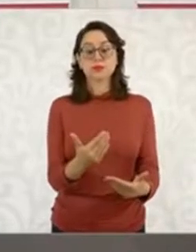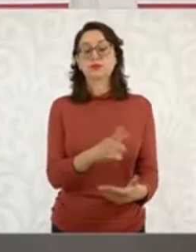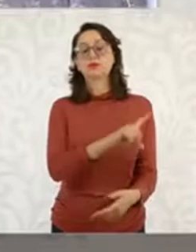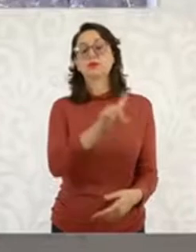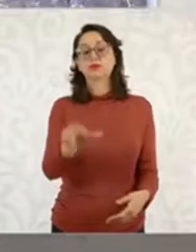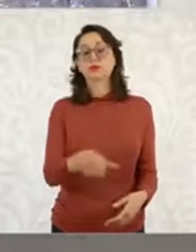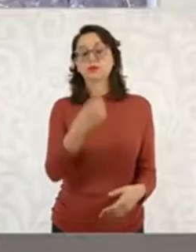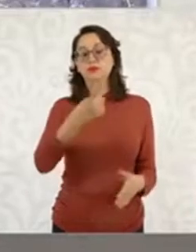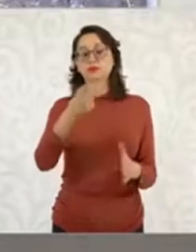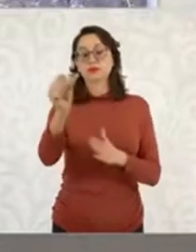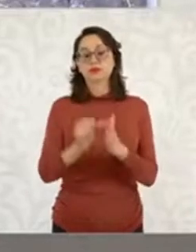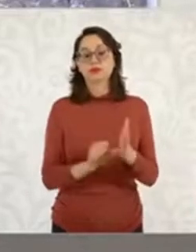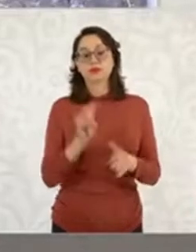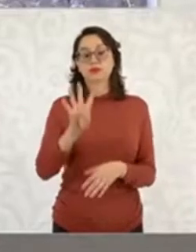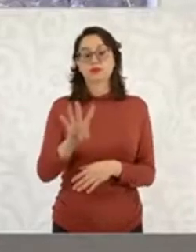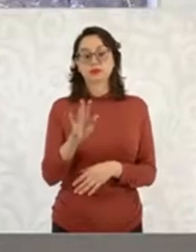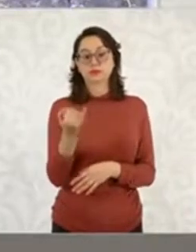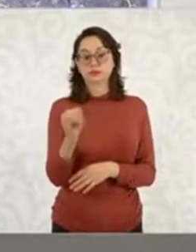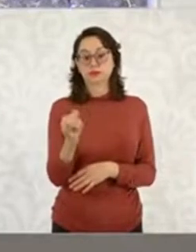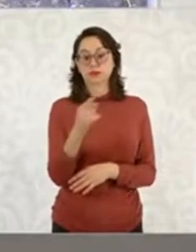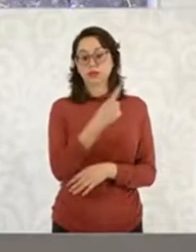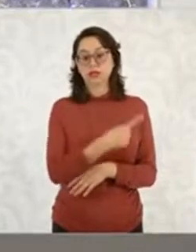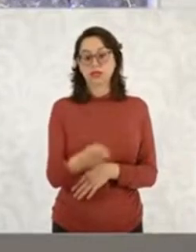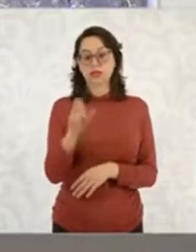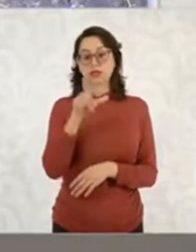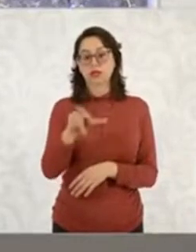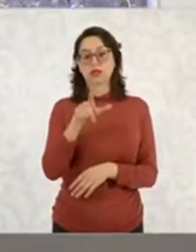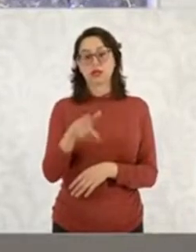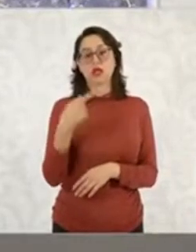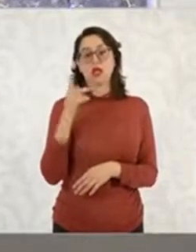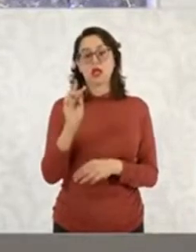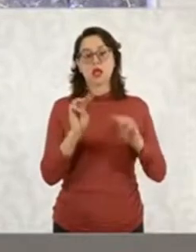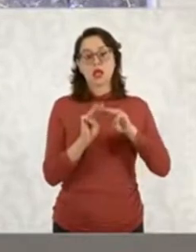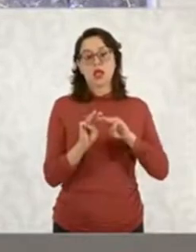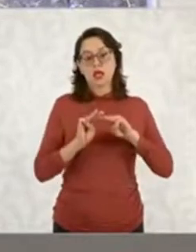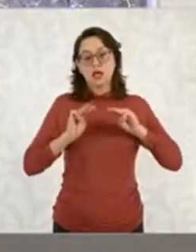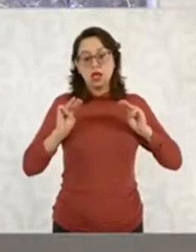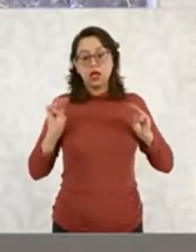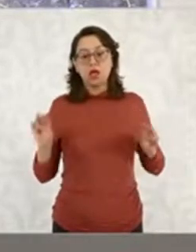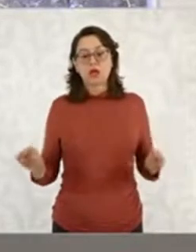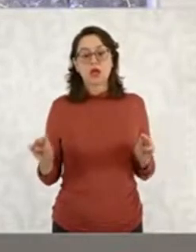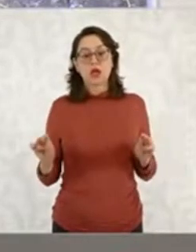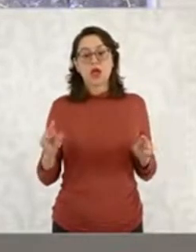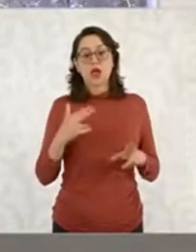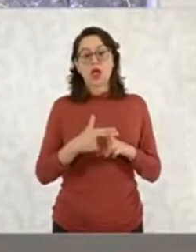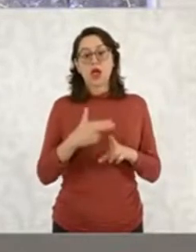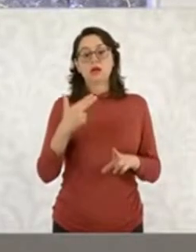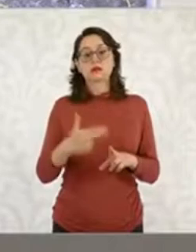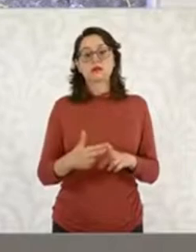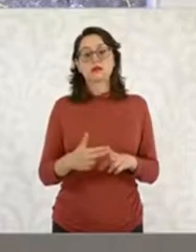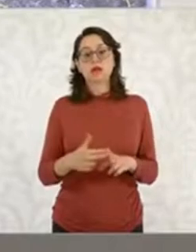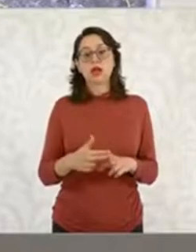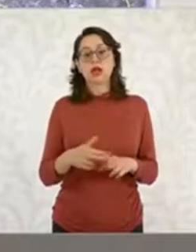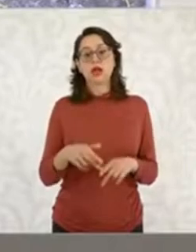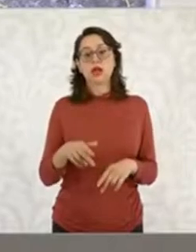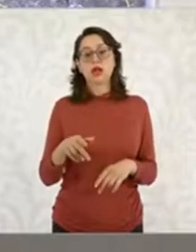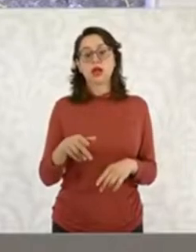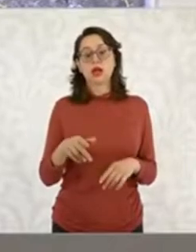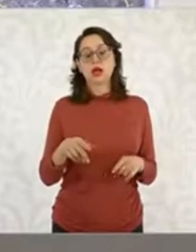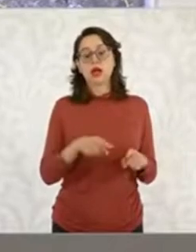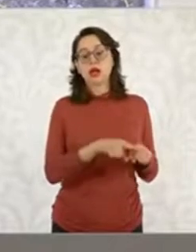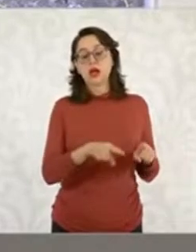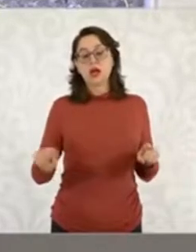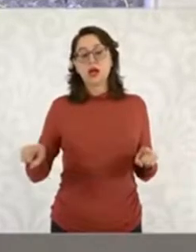el 19 de junio, de 117 kilómetros desde Derramadero, que es el ejemplo que yo les daba, hasta Santa Catarina